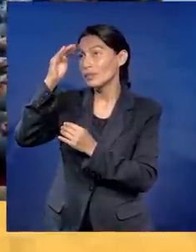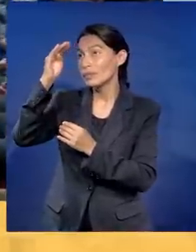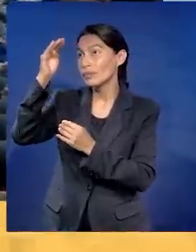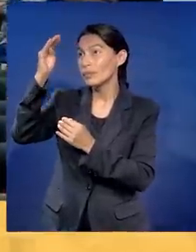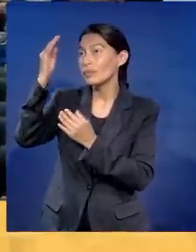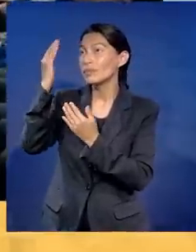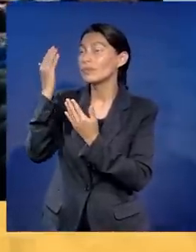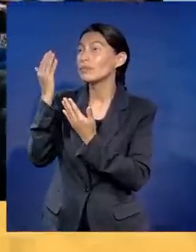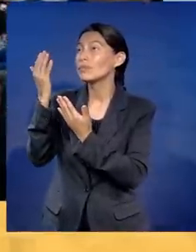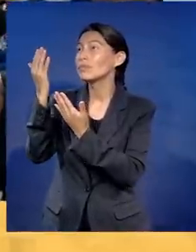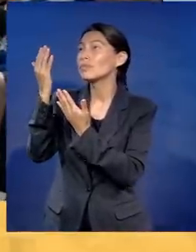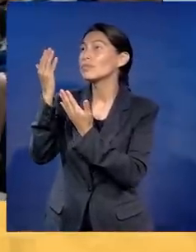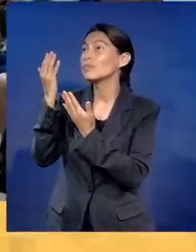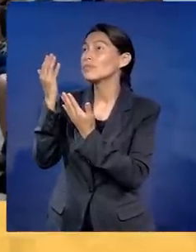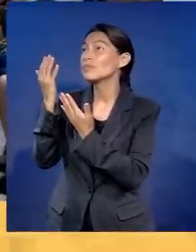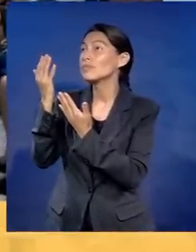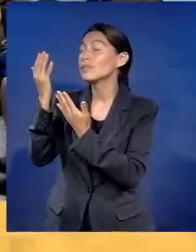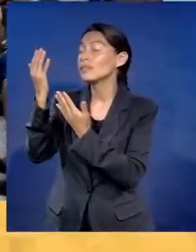Perdón, te